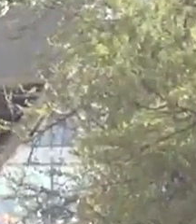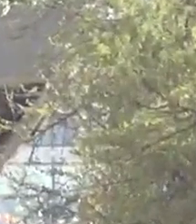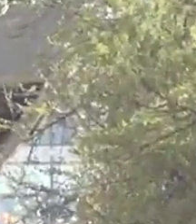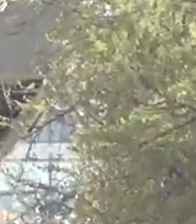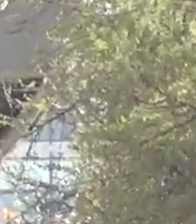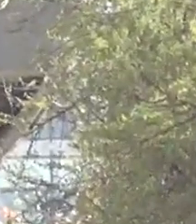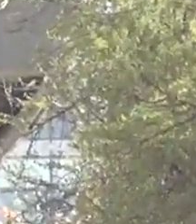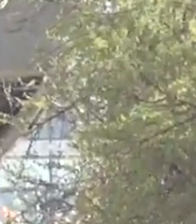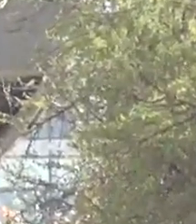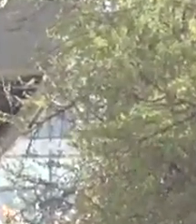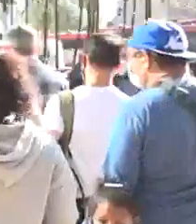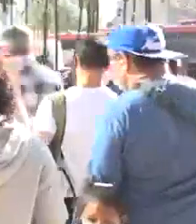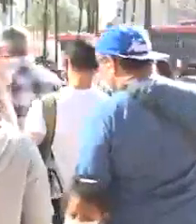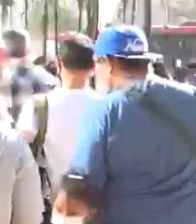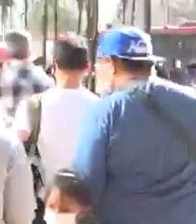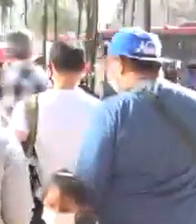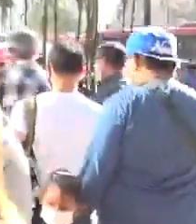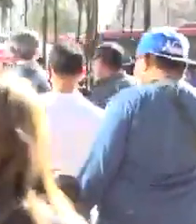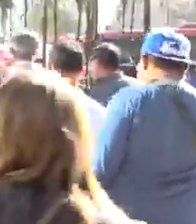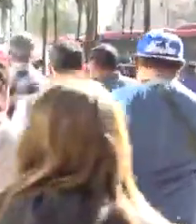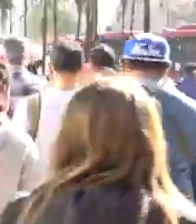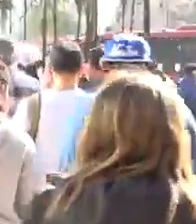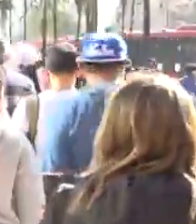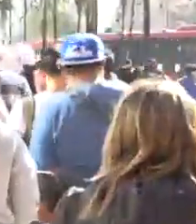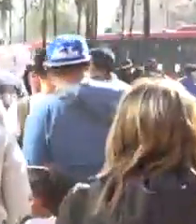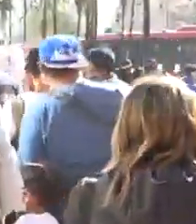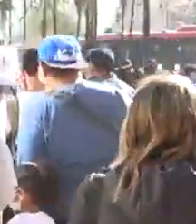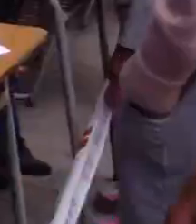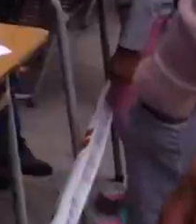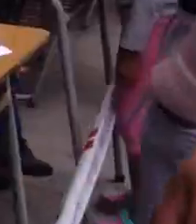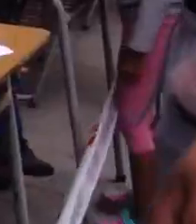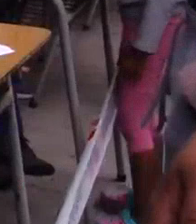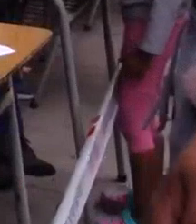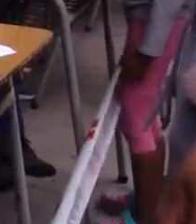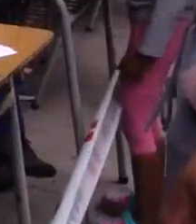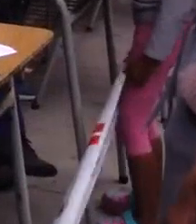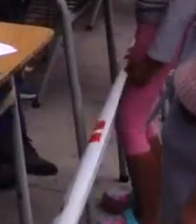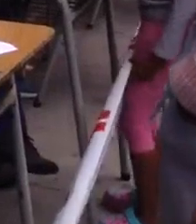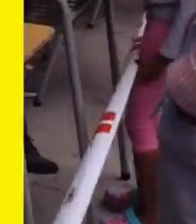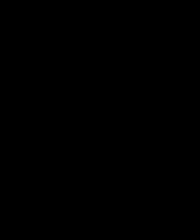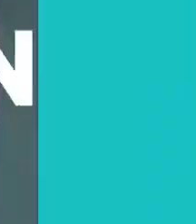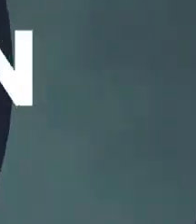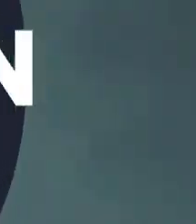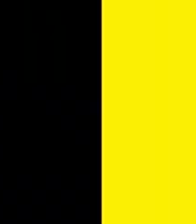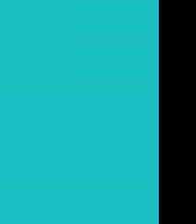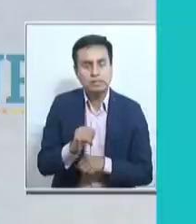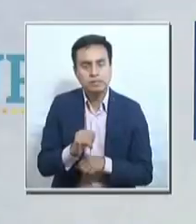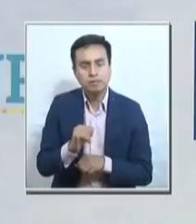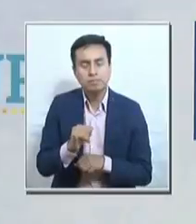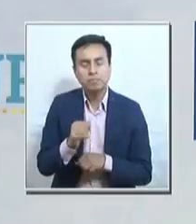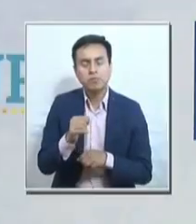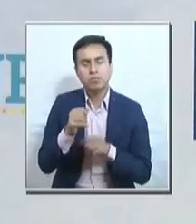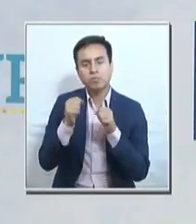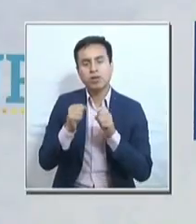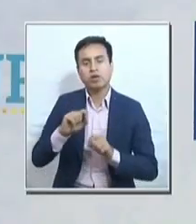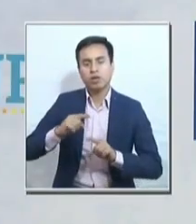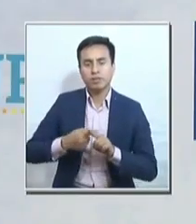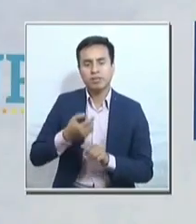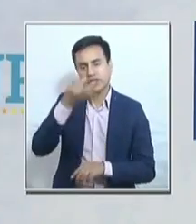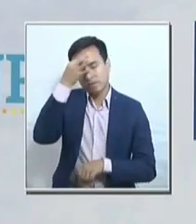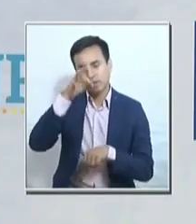respecto de estos aumentos de contagio. Escuche muy bien. Sí, uno se puede